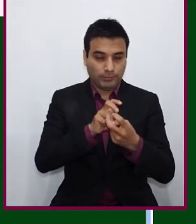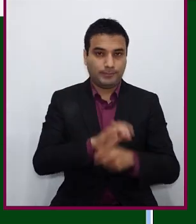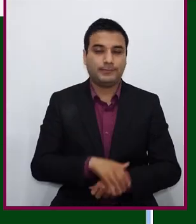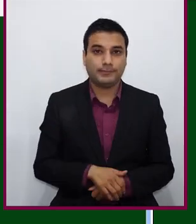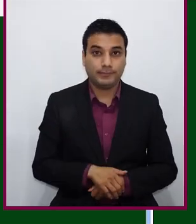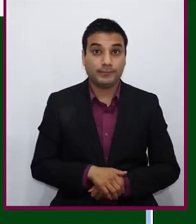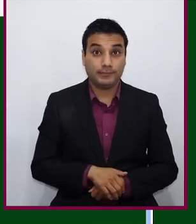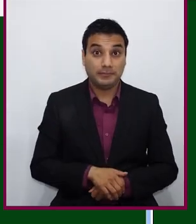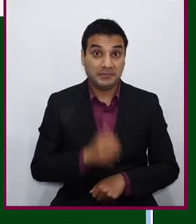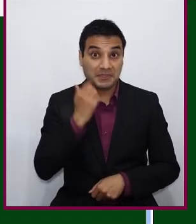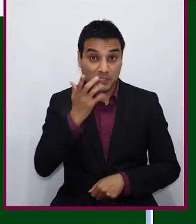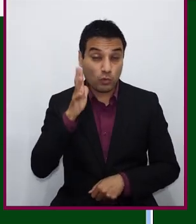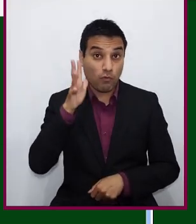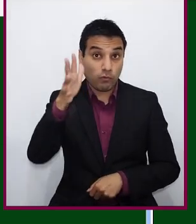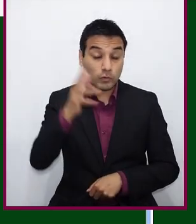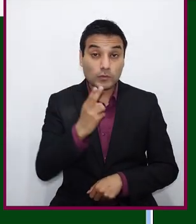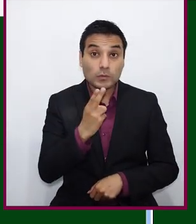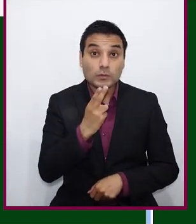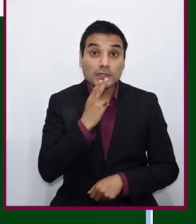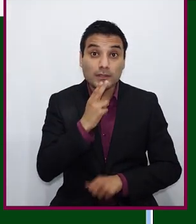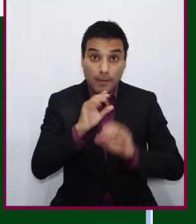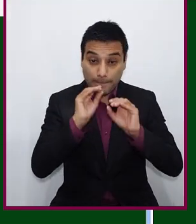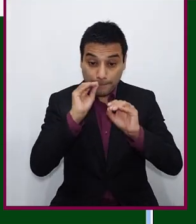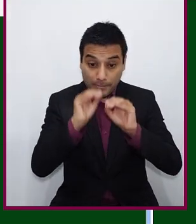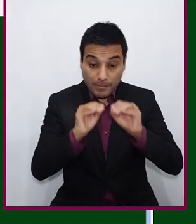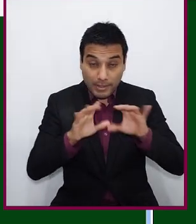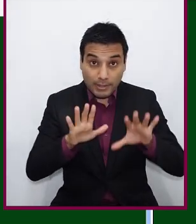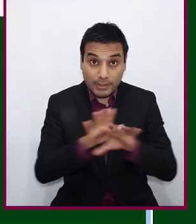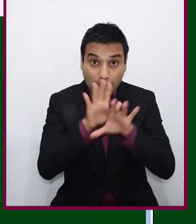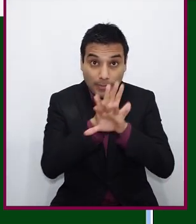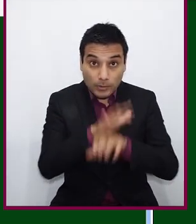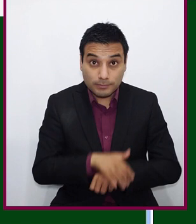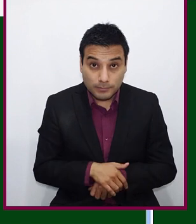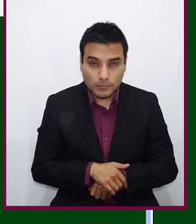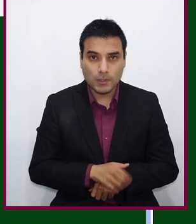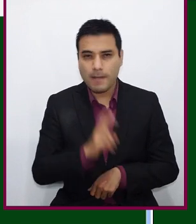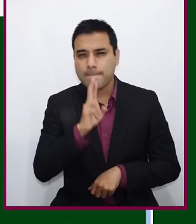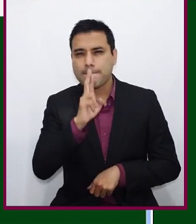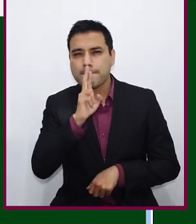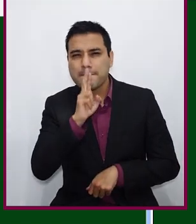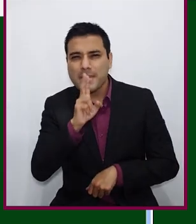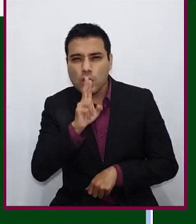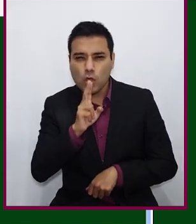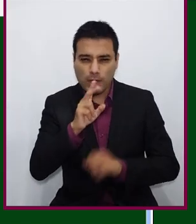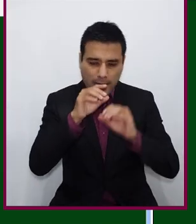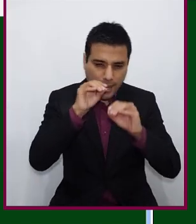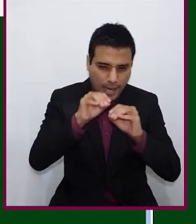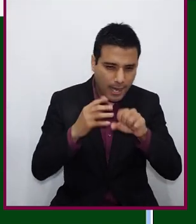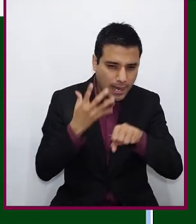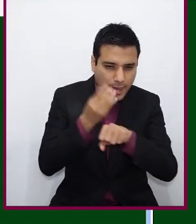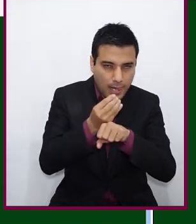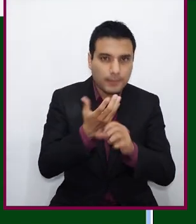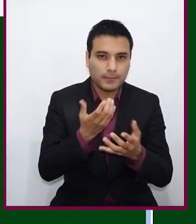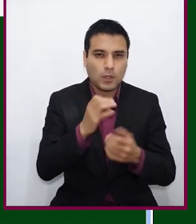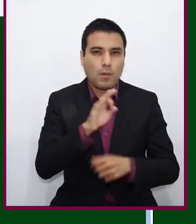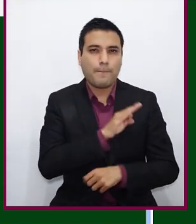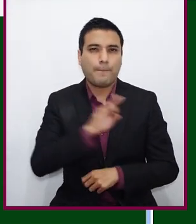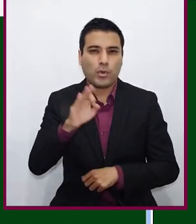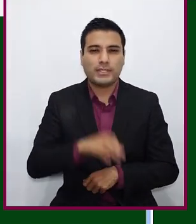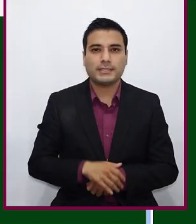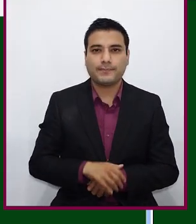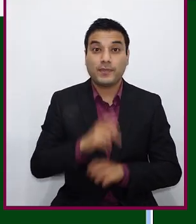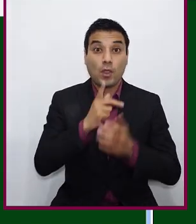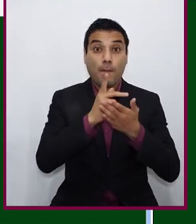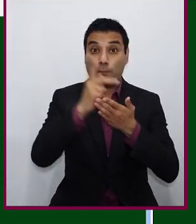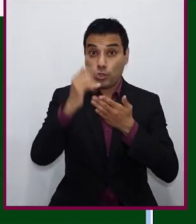mejoras o por cualquier motivo pueden dar clic en la opción proyecto subir proyecto para